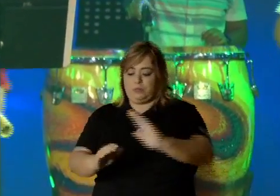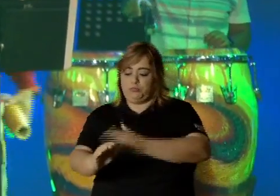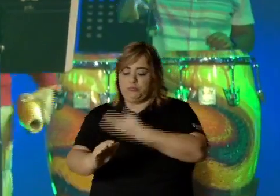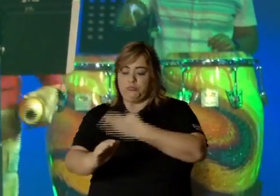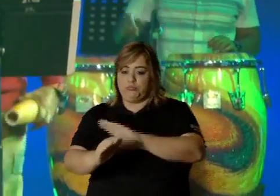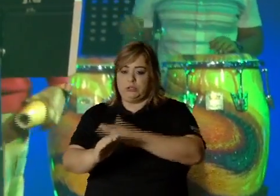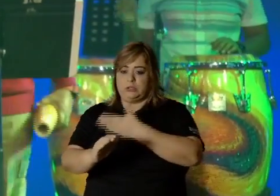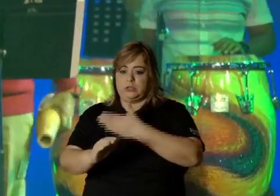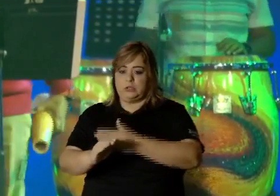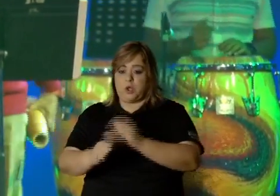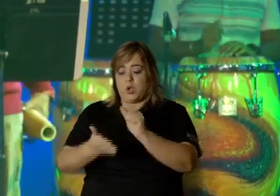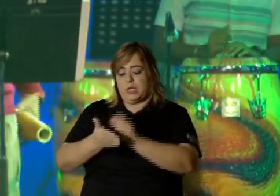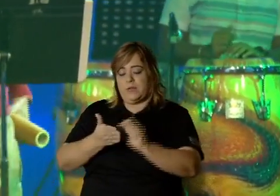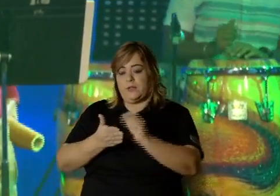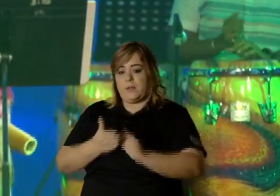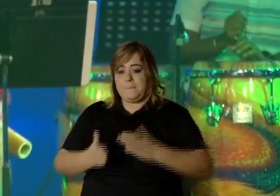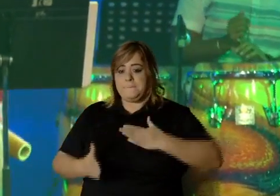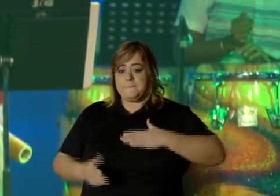Joel.